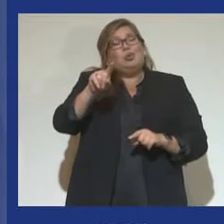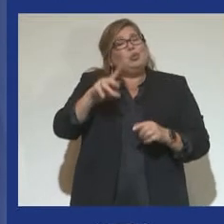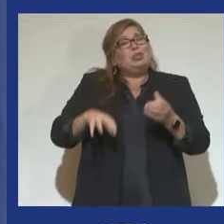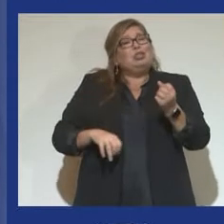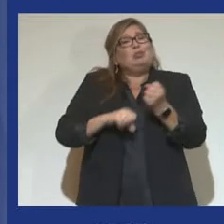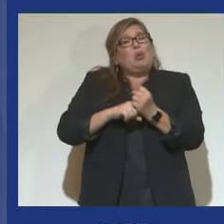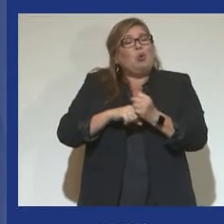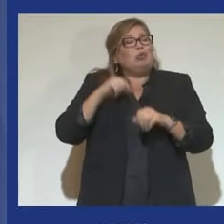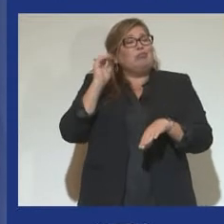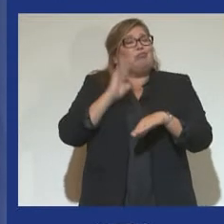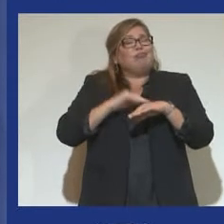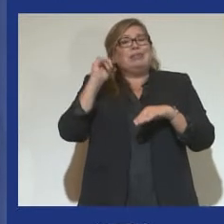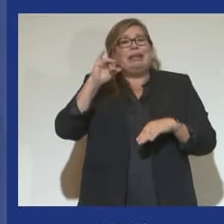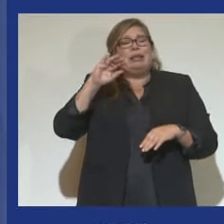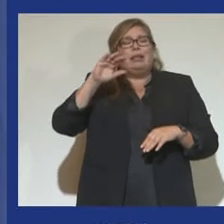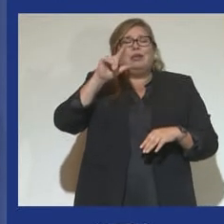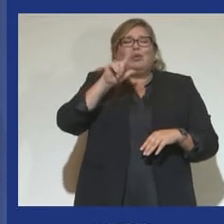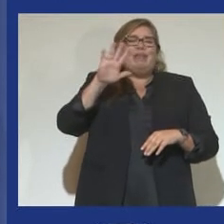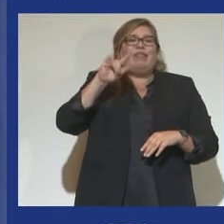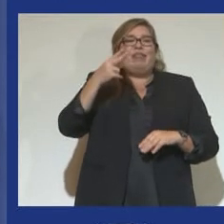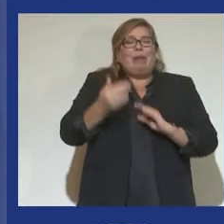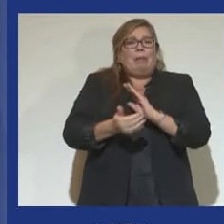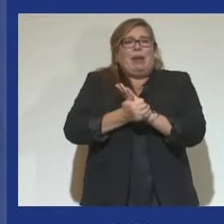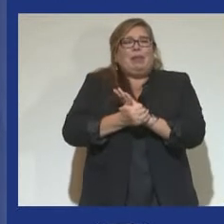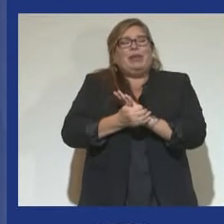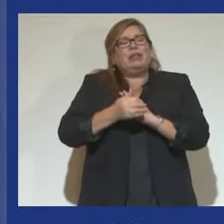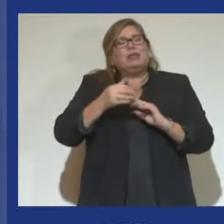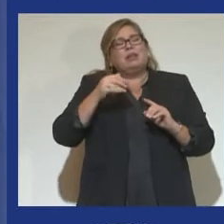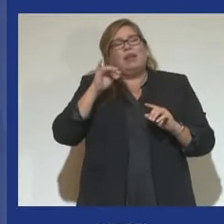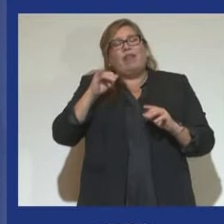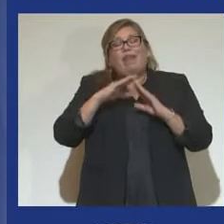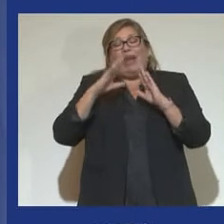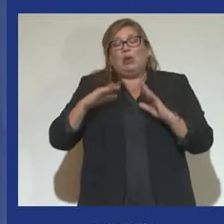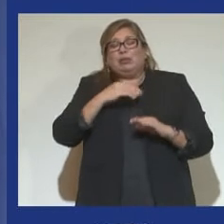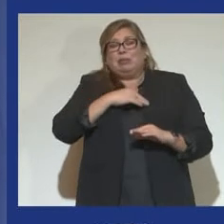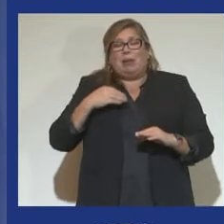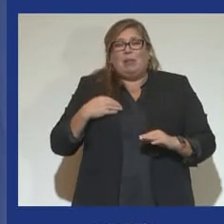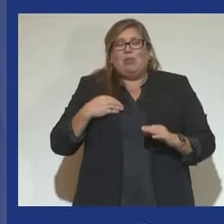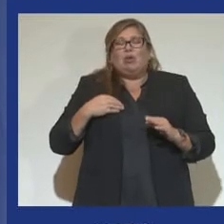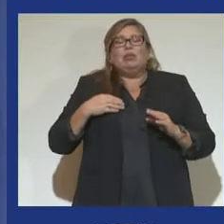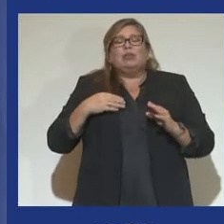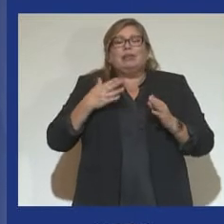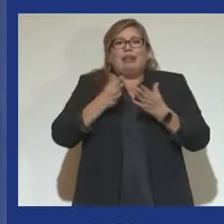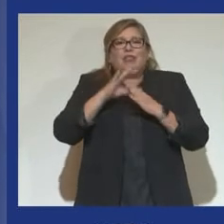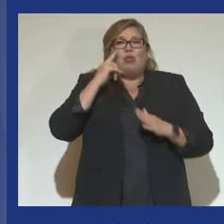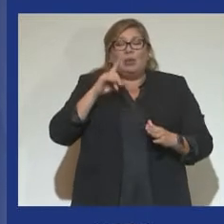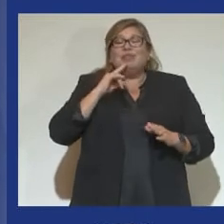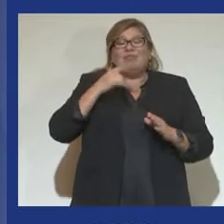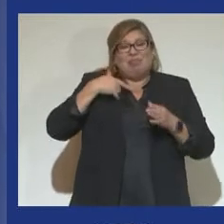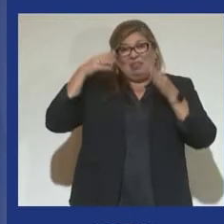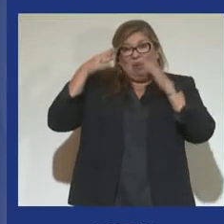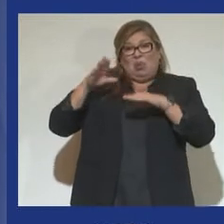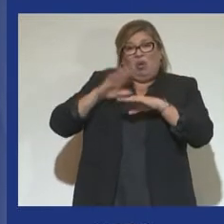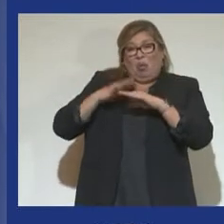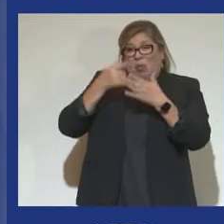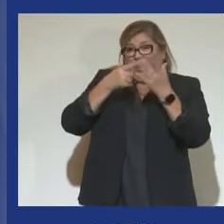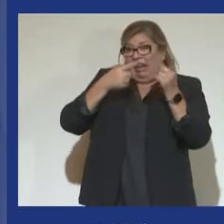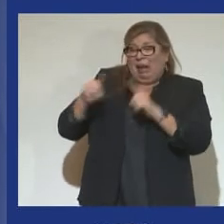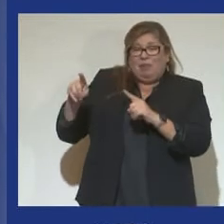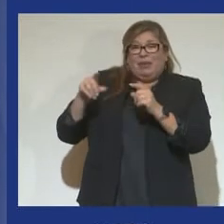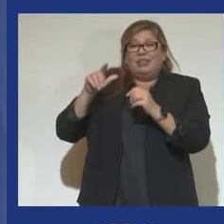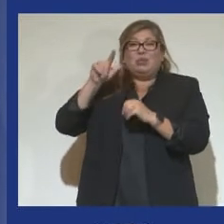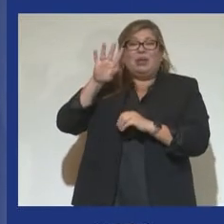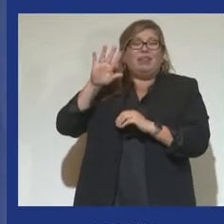si apoya usted el juicio por senado y la herramienta 25 voy a sacar la última